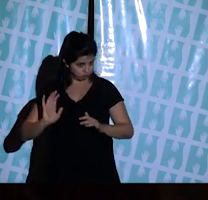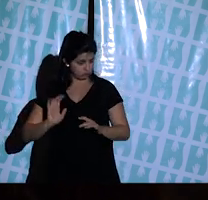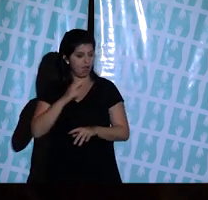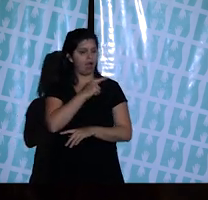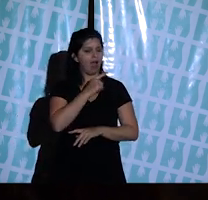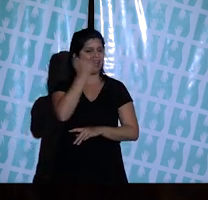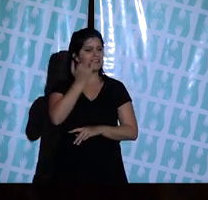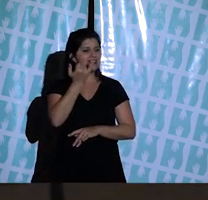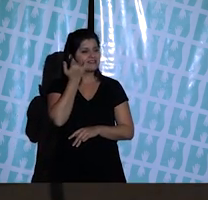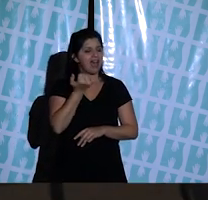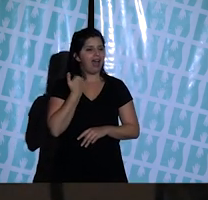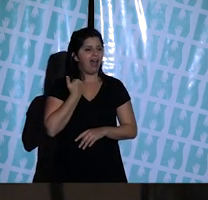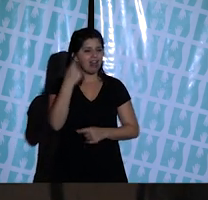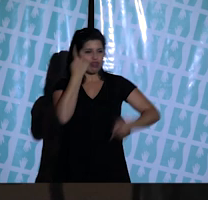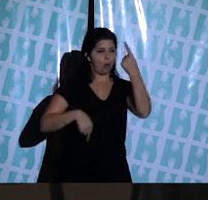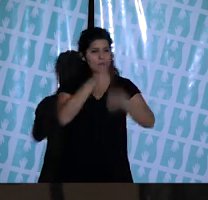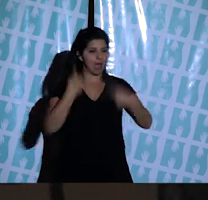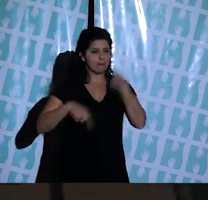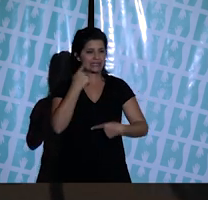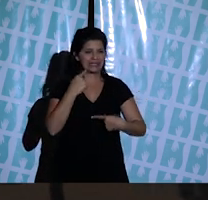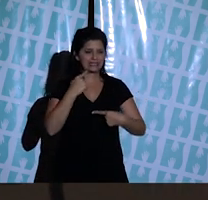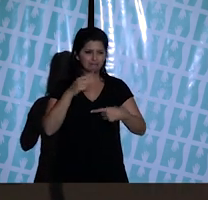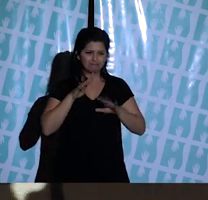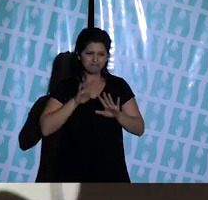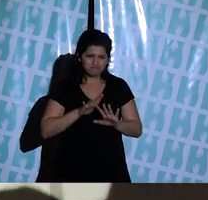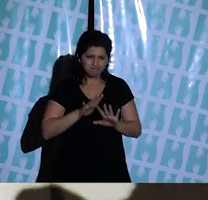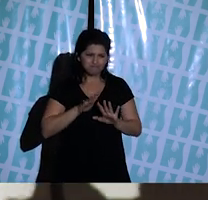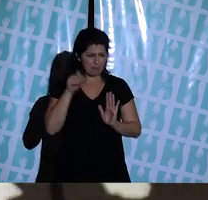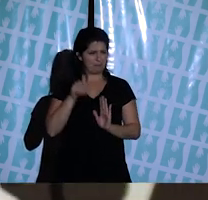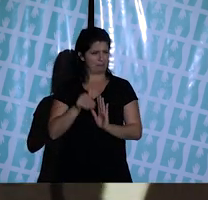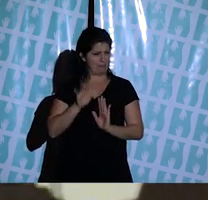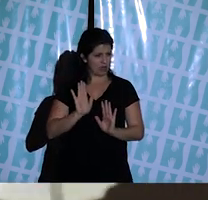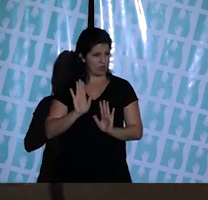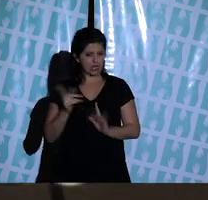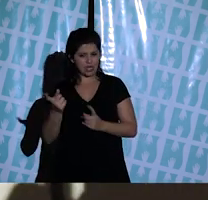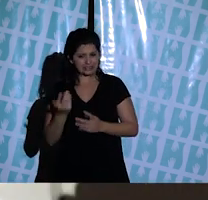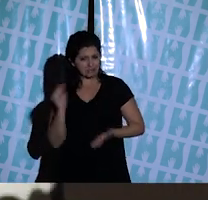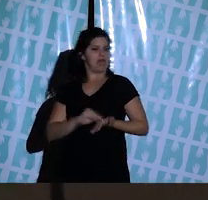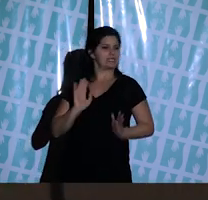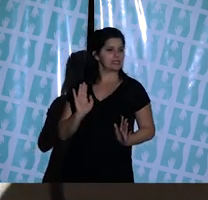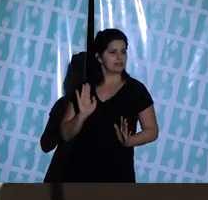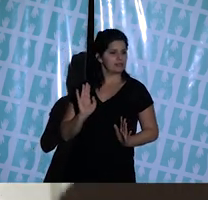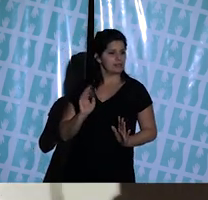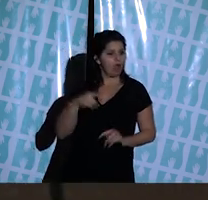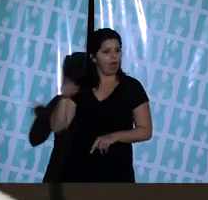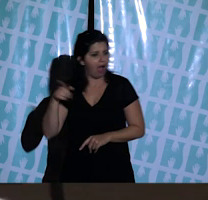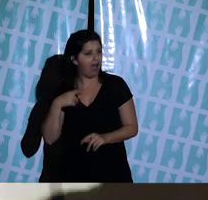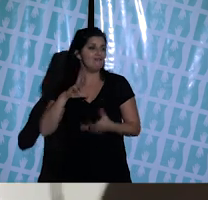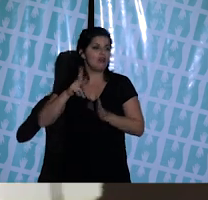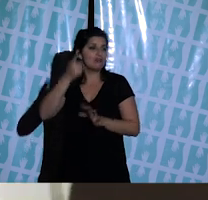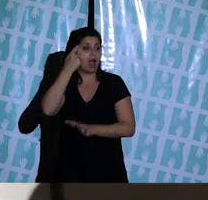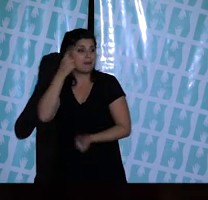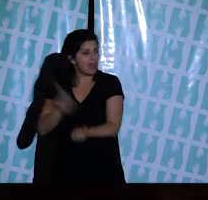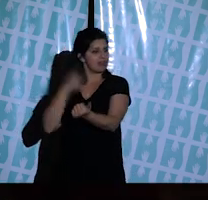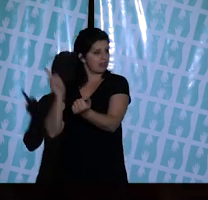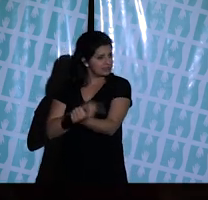una disminución de la actividad dopaminérgica. Por lo tanto, necesita un suministro extra. Y a través de un aprendizaje, un modo después,